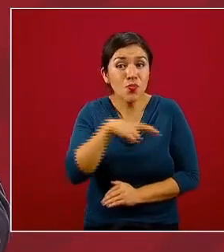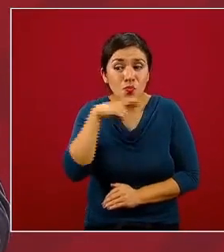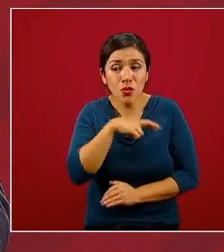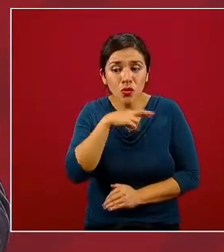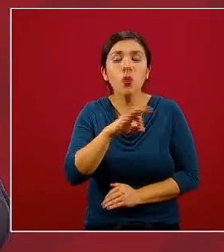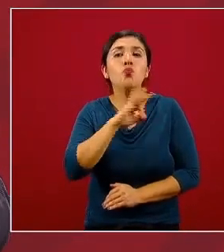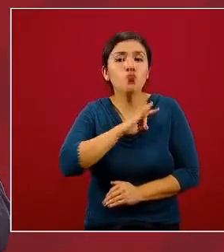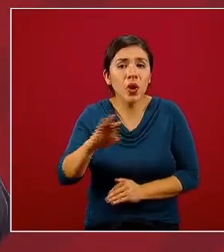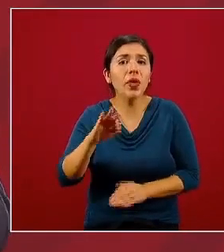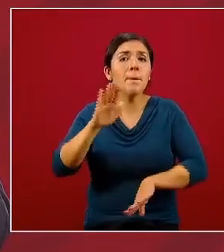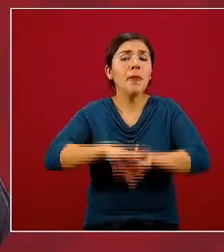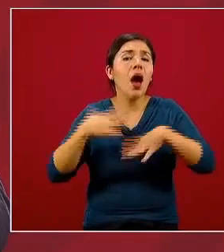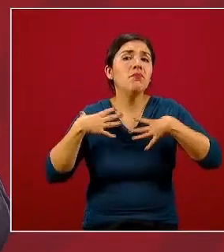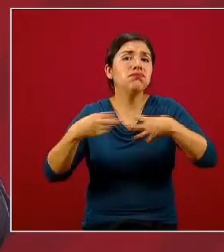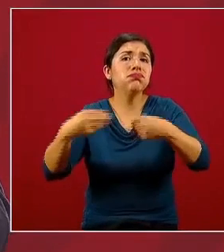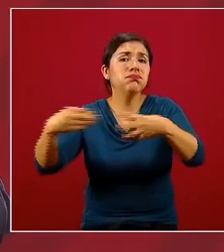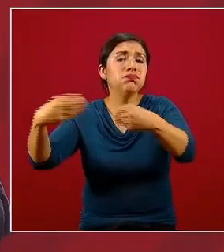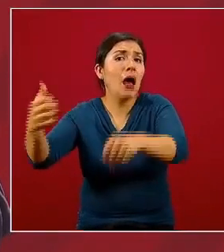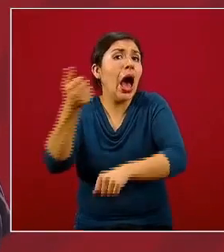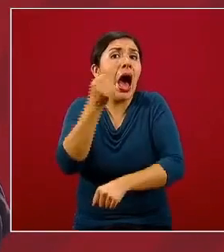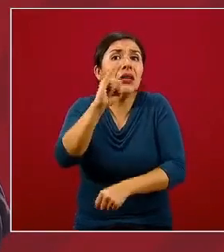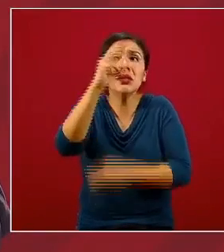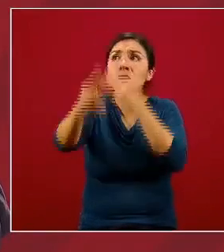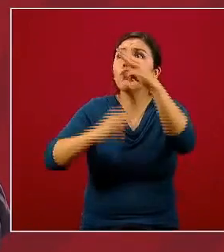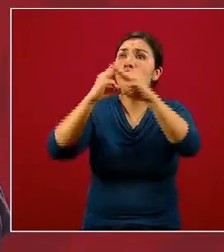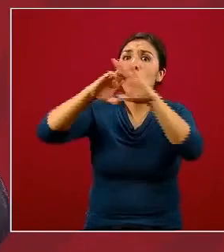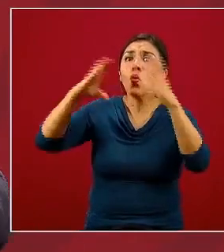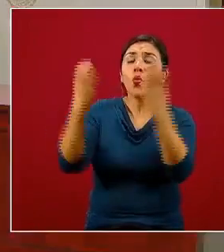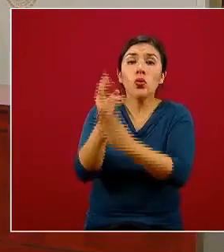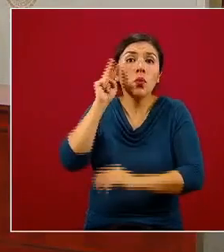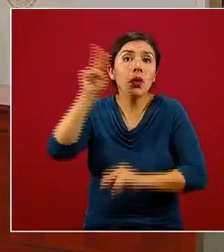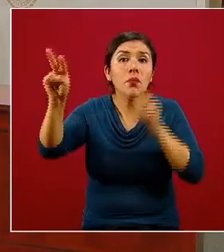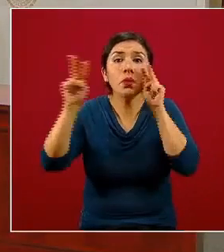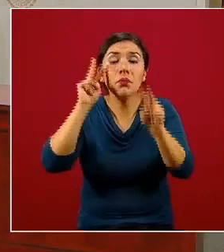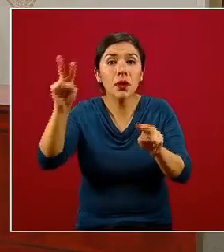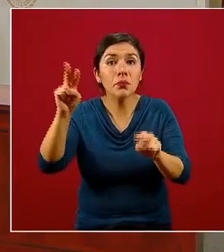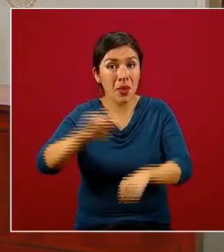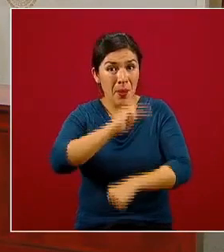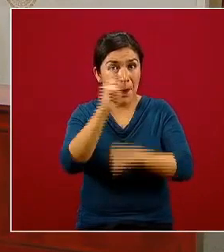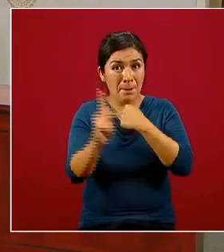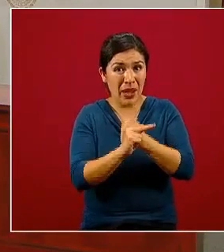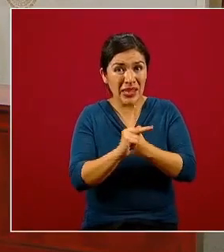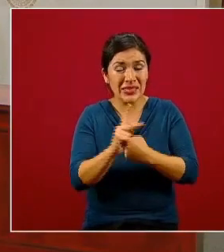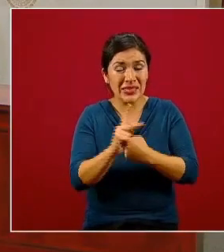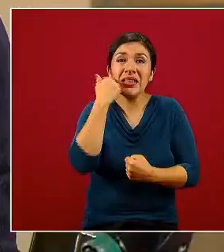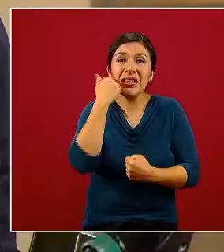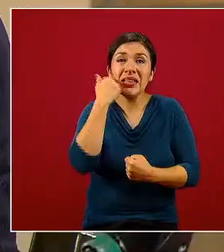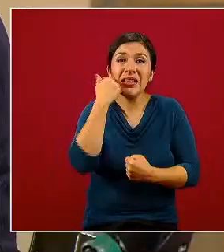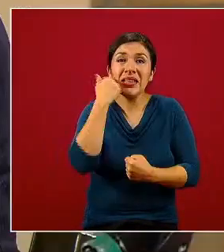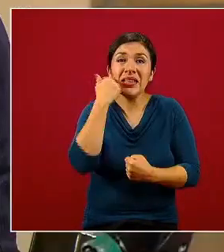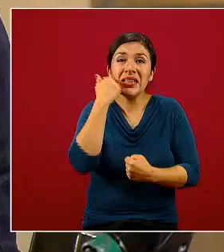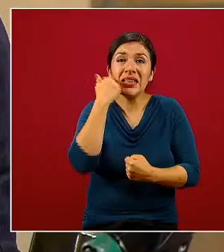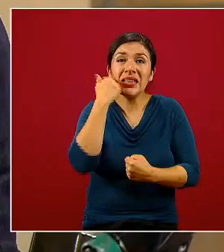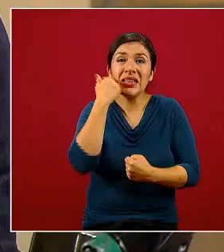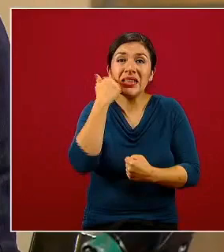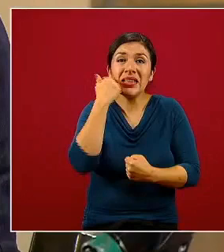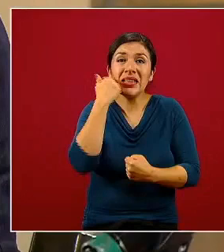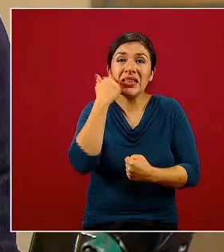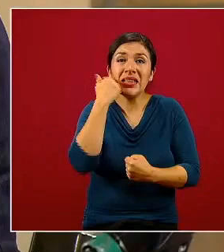un rebrote. En todo el mundo ha existido el riesgo de rebrote, y en los países que han intentado el